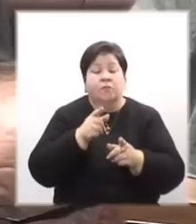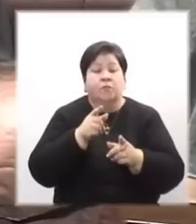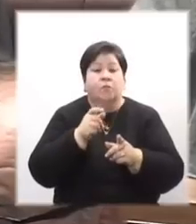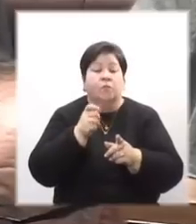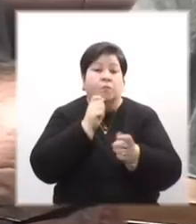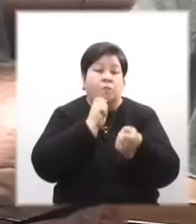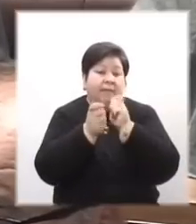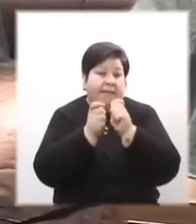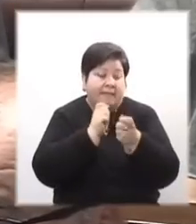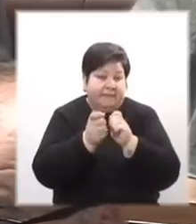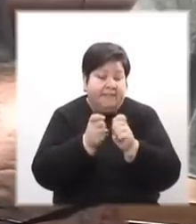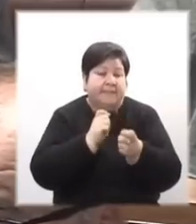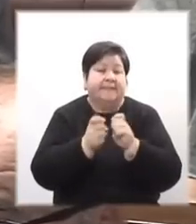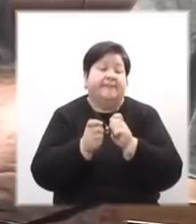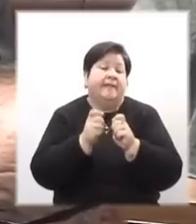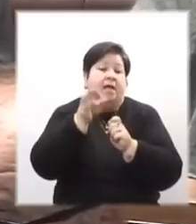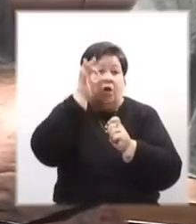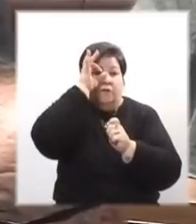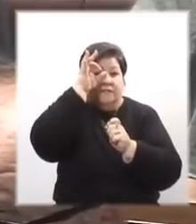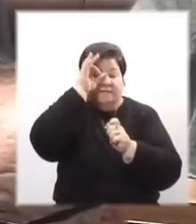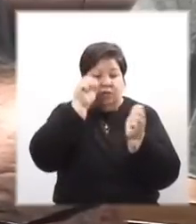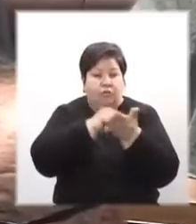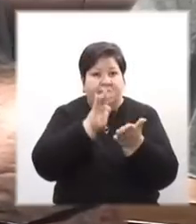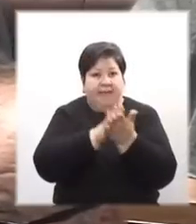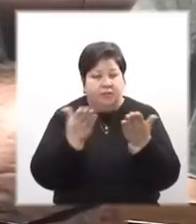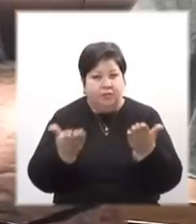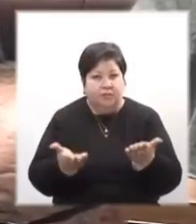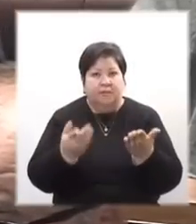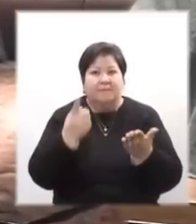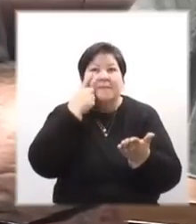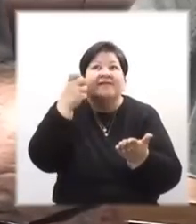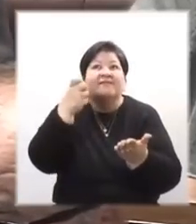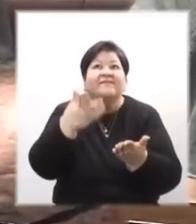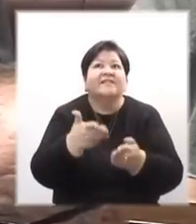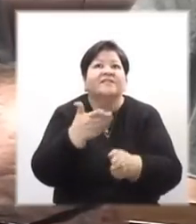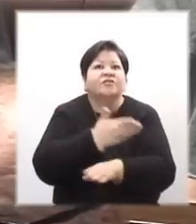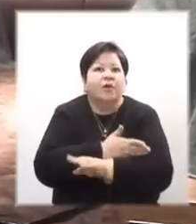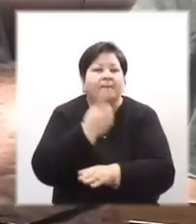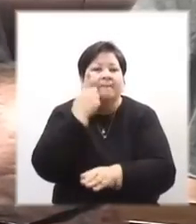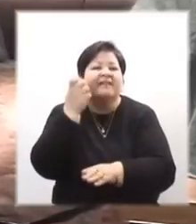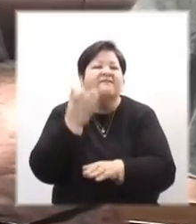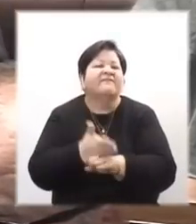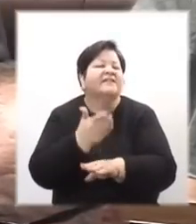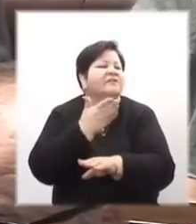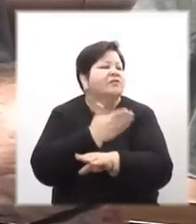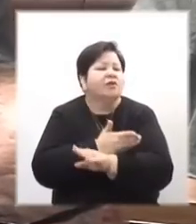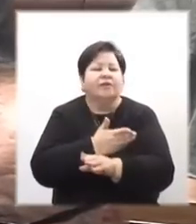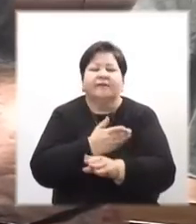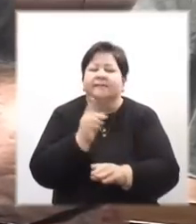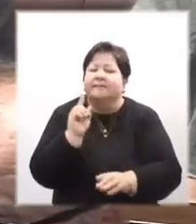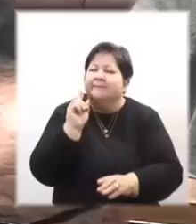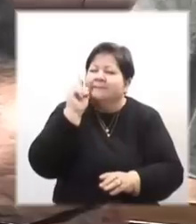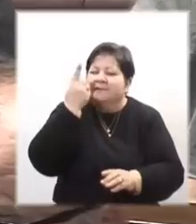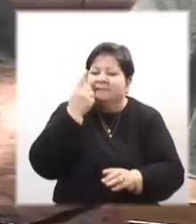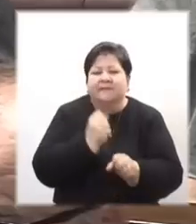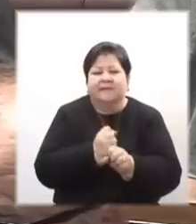la prevención es muy difícil. La prevención, presidente, que es una de las tareas de la política de seguridad